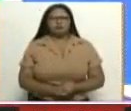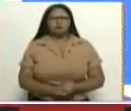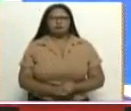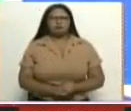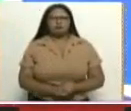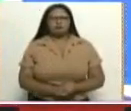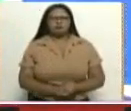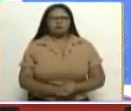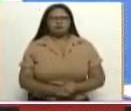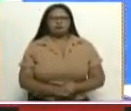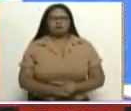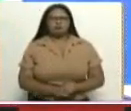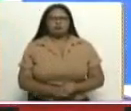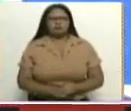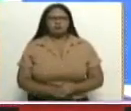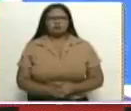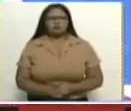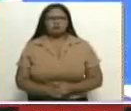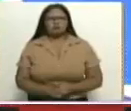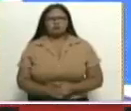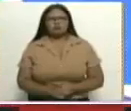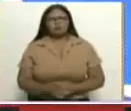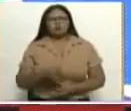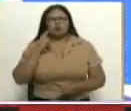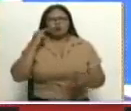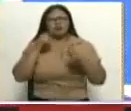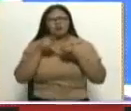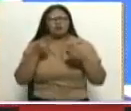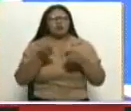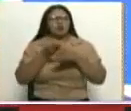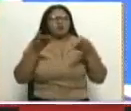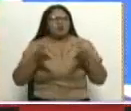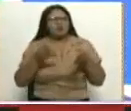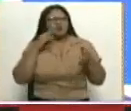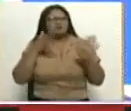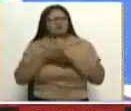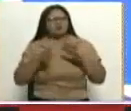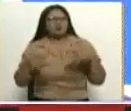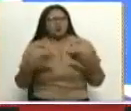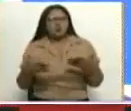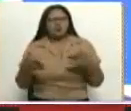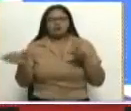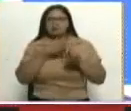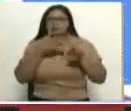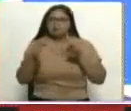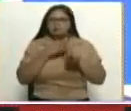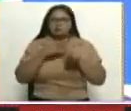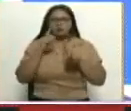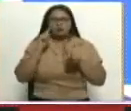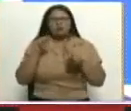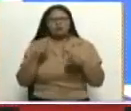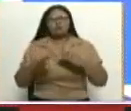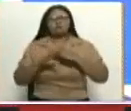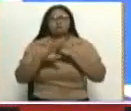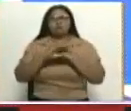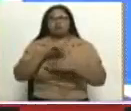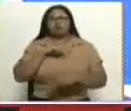que el objetivo de su gobierno y de la agresión y las sanciones contra